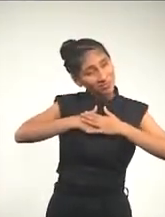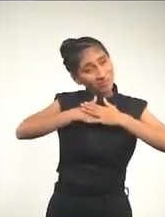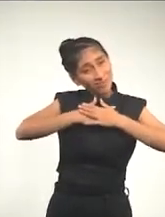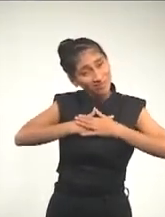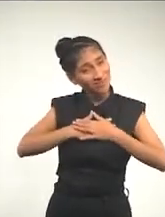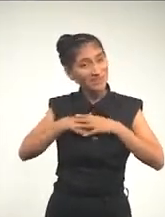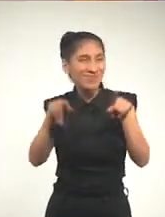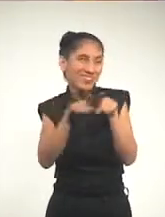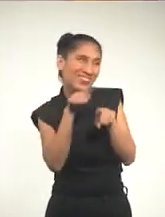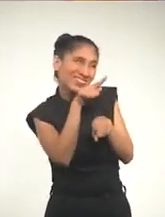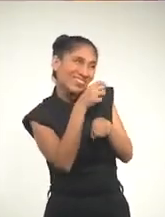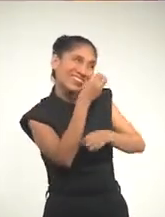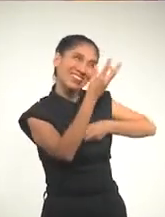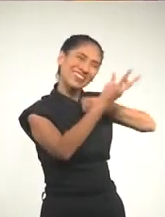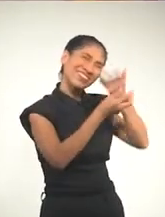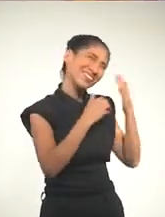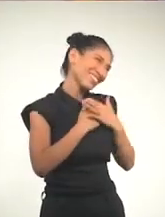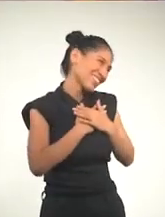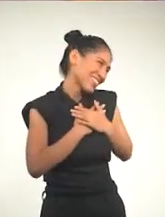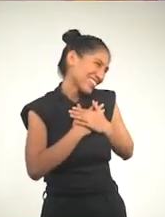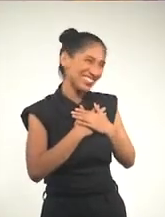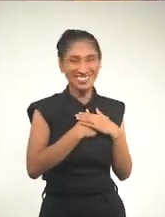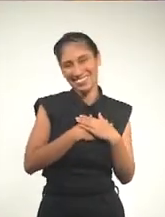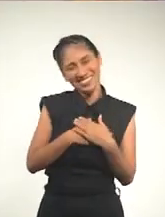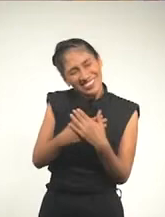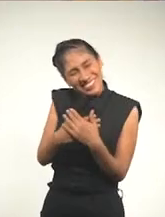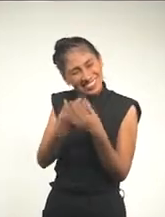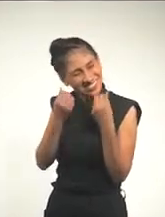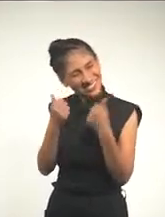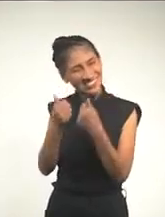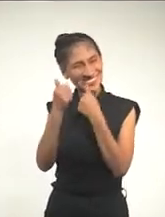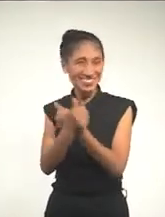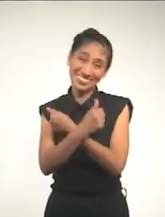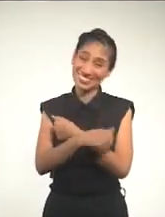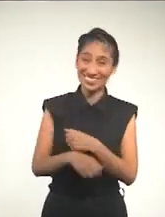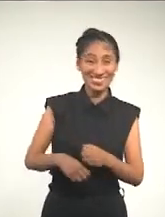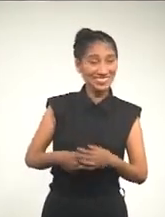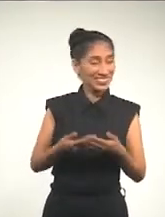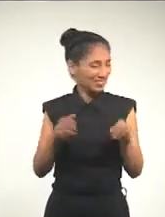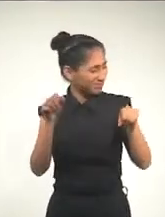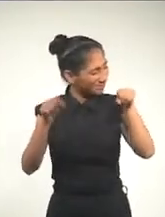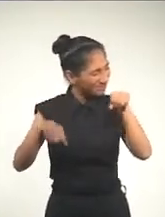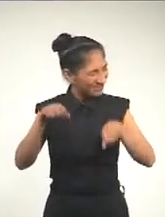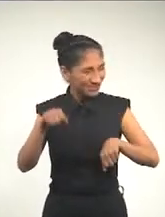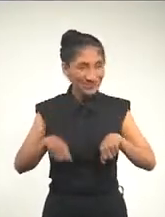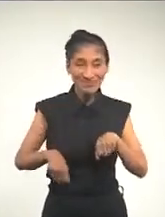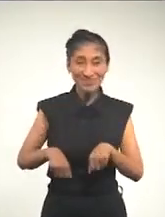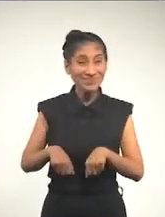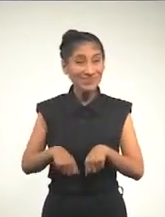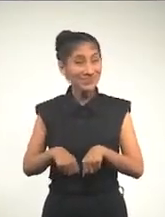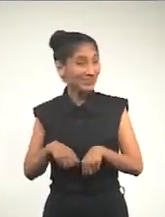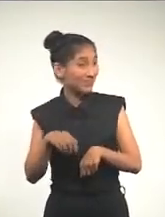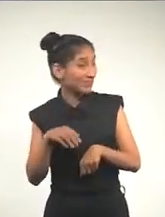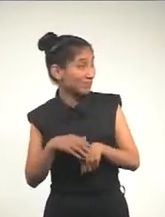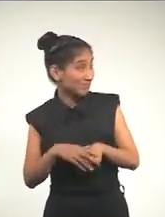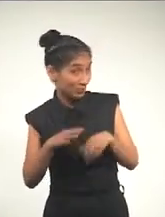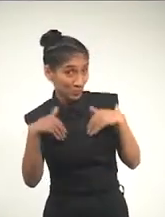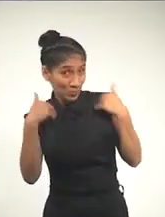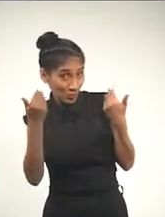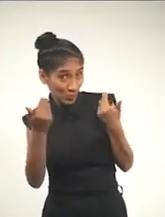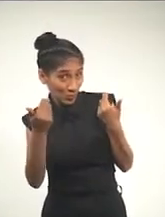ha gustado conversar contigo, Martina. ¡Qué bueno! ¡Sí!